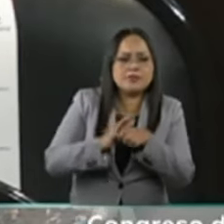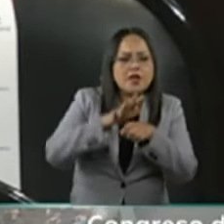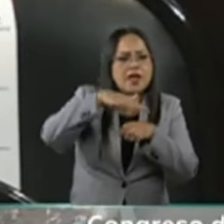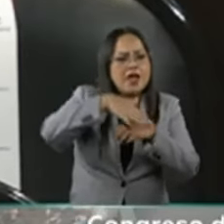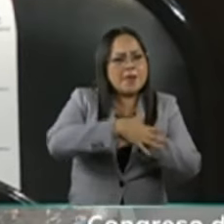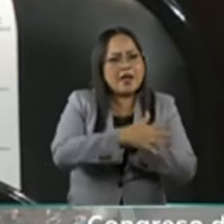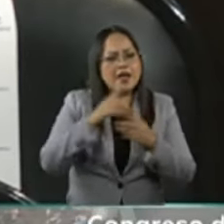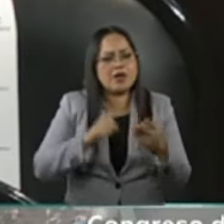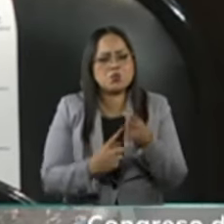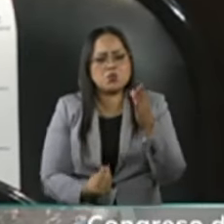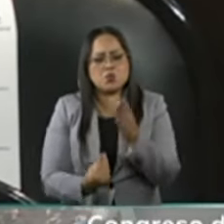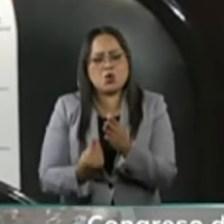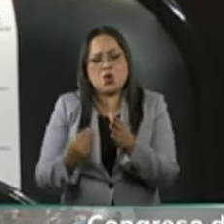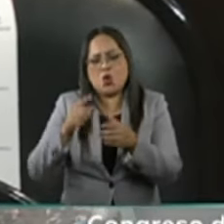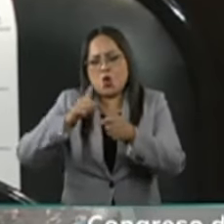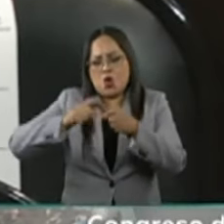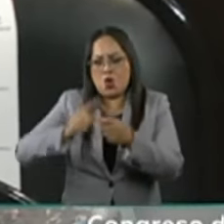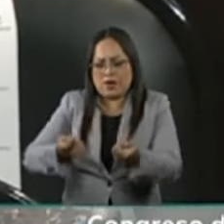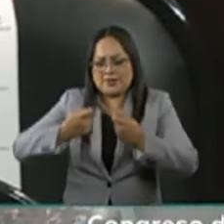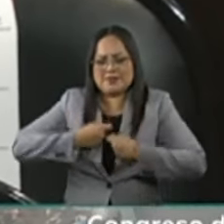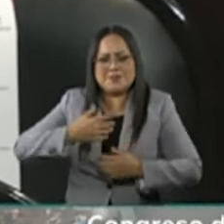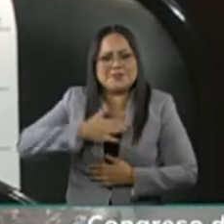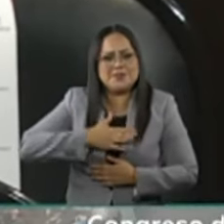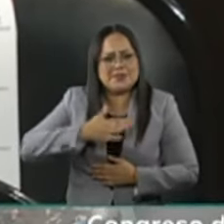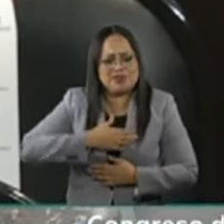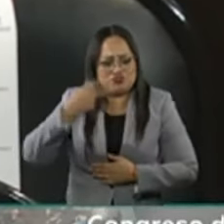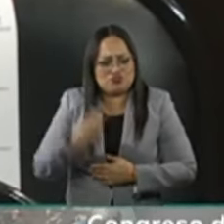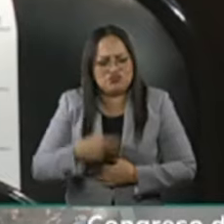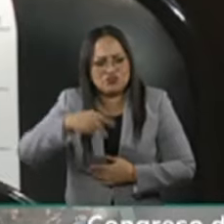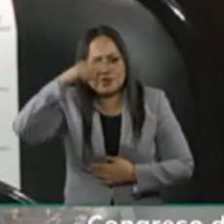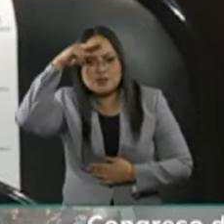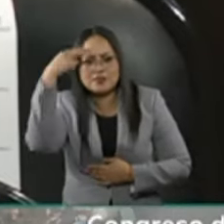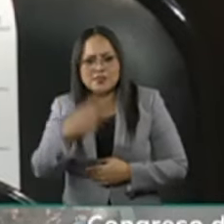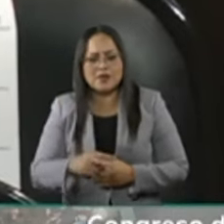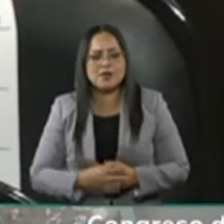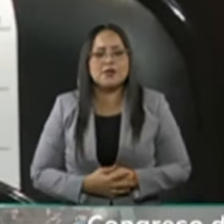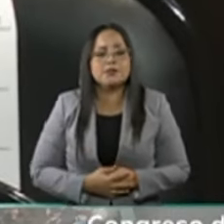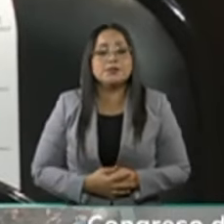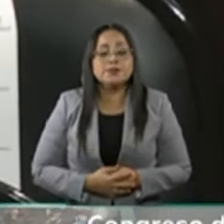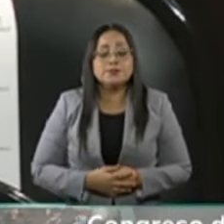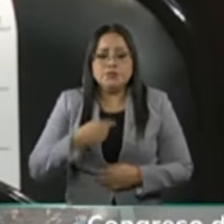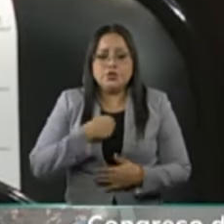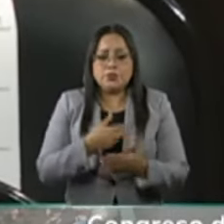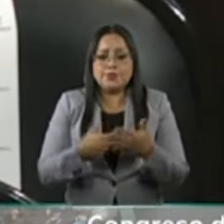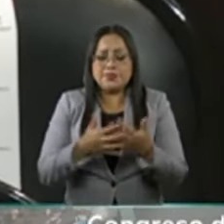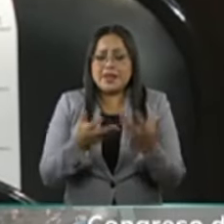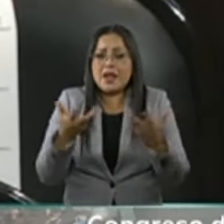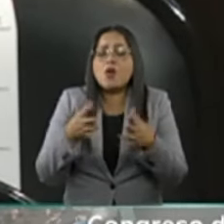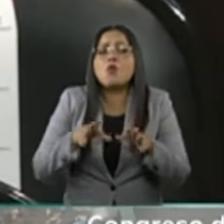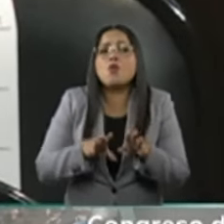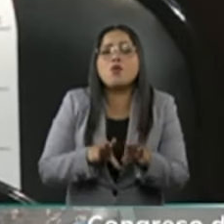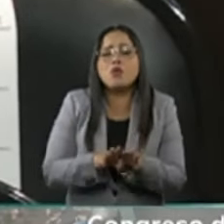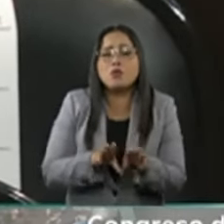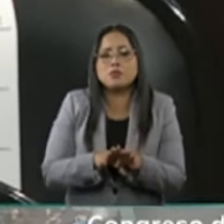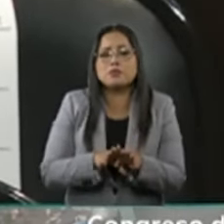de colores muy nuestros, de colores muy mexicanos. Lo hago para que